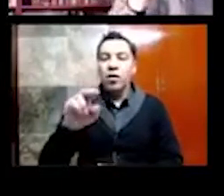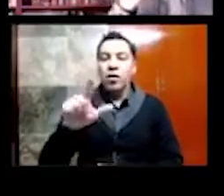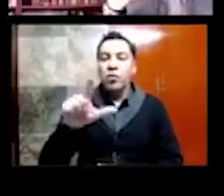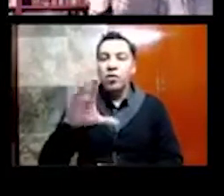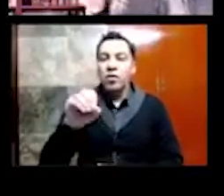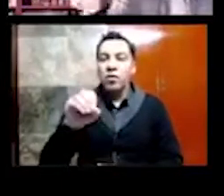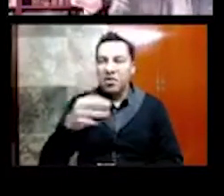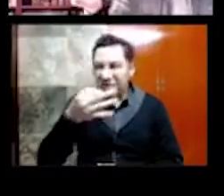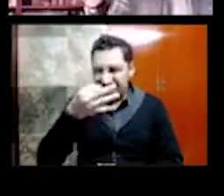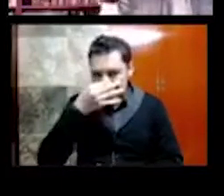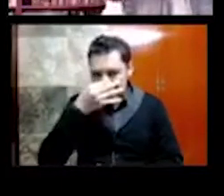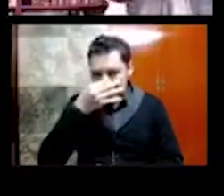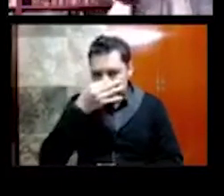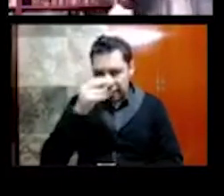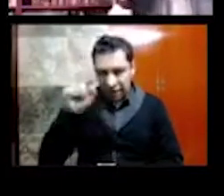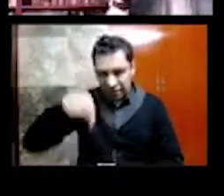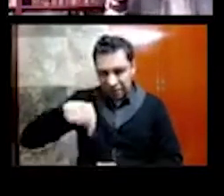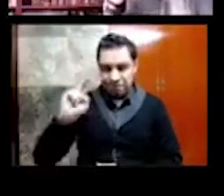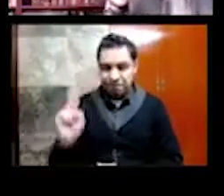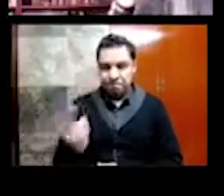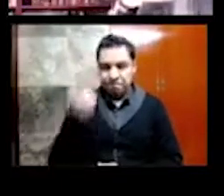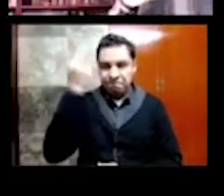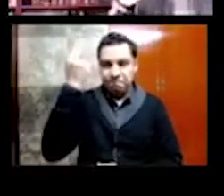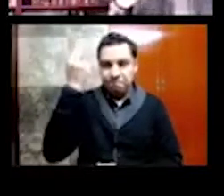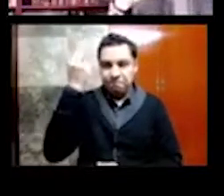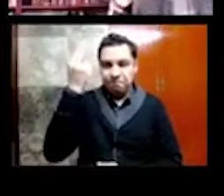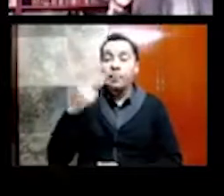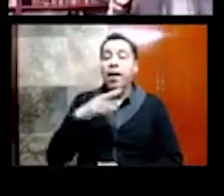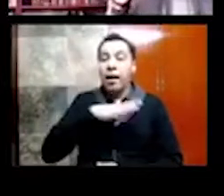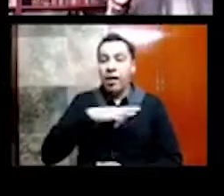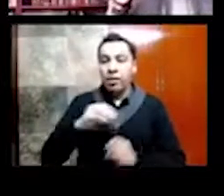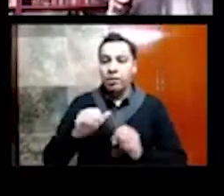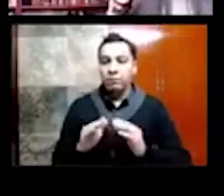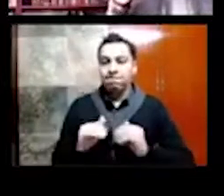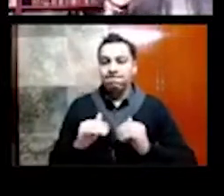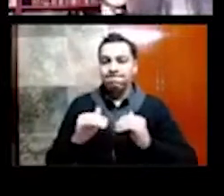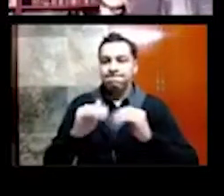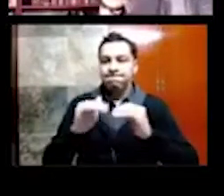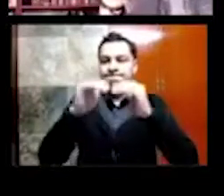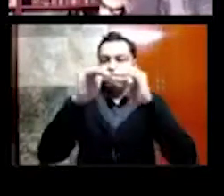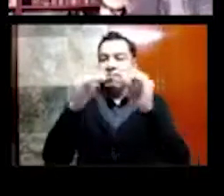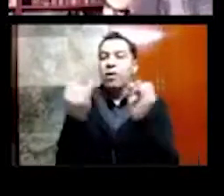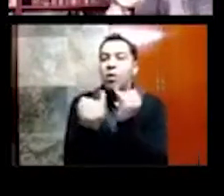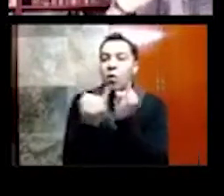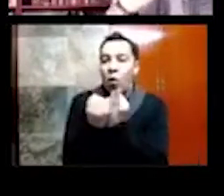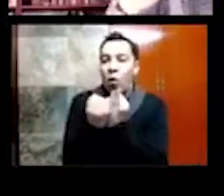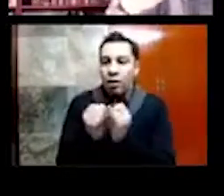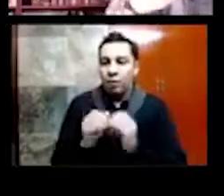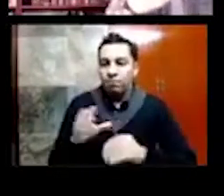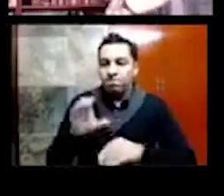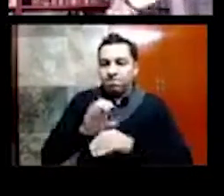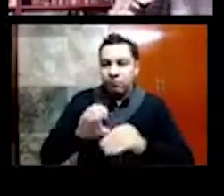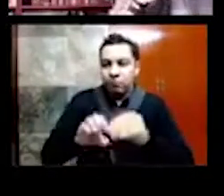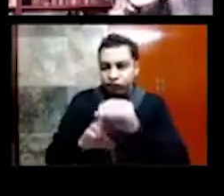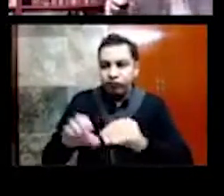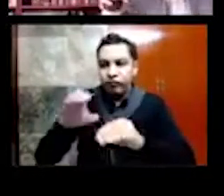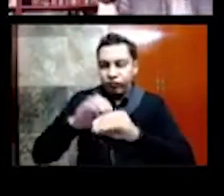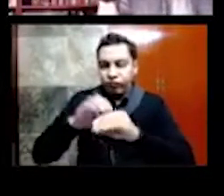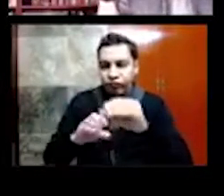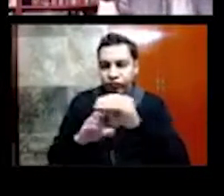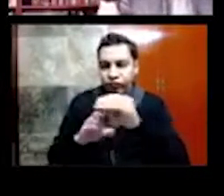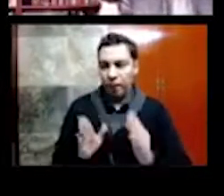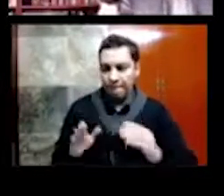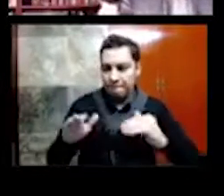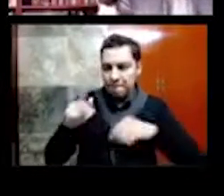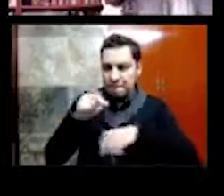de grupos aldeano campesinos, Cuanalan, Patlachique, ¿no? Y ya en la fase Tzacuali, 150 antes de Cristo, inicia